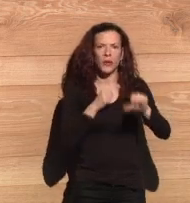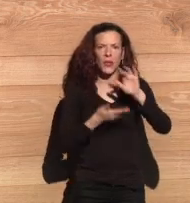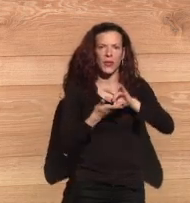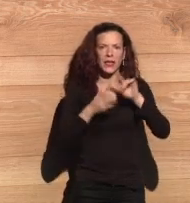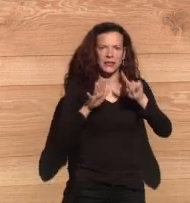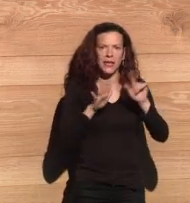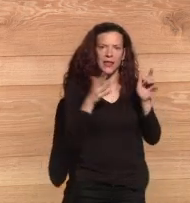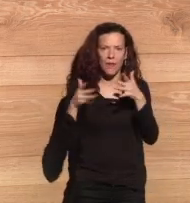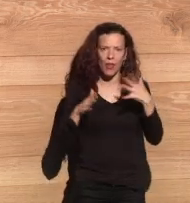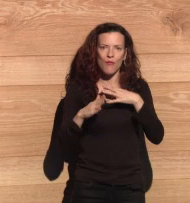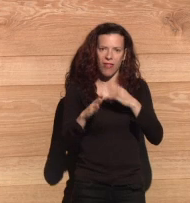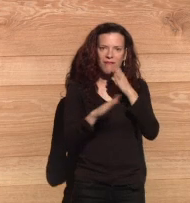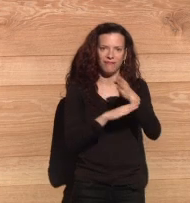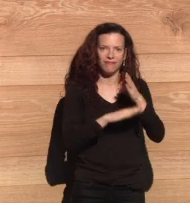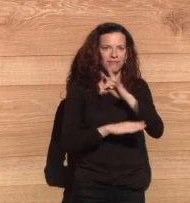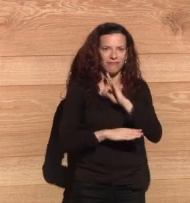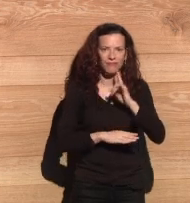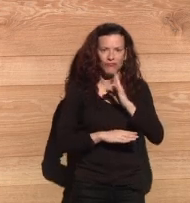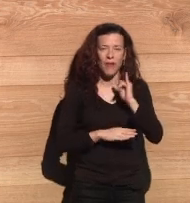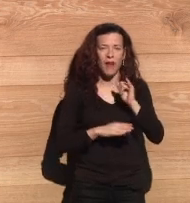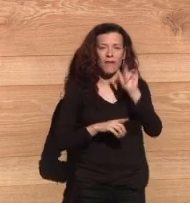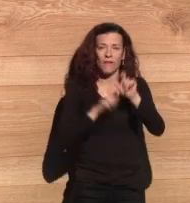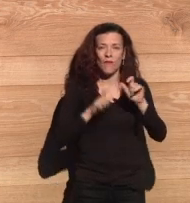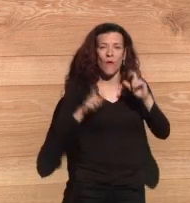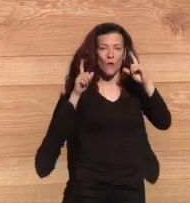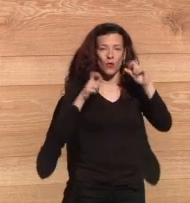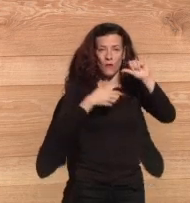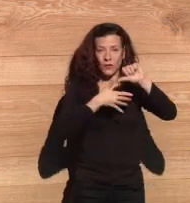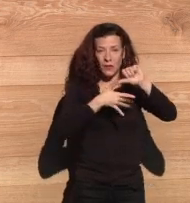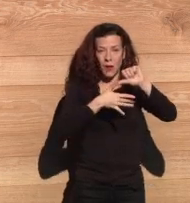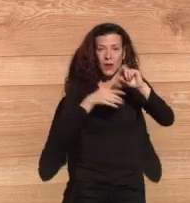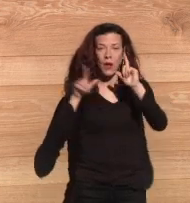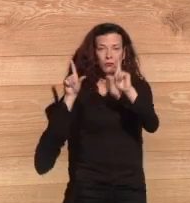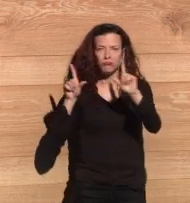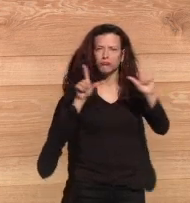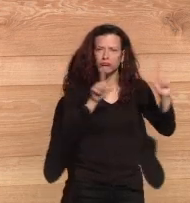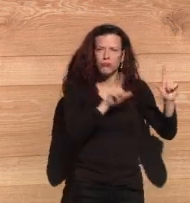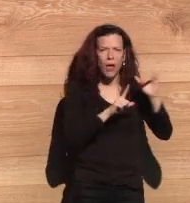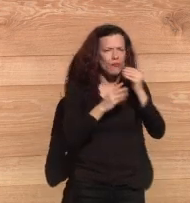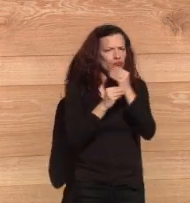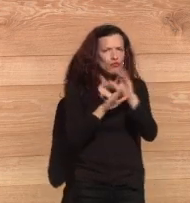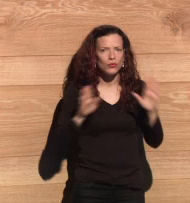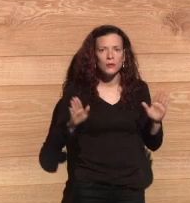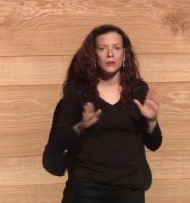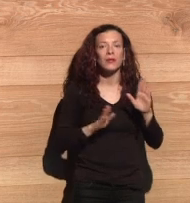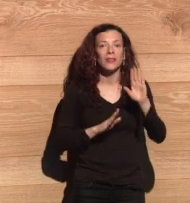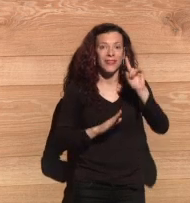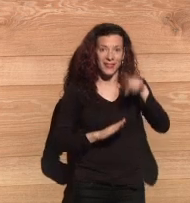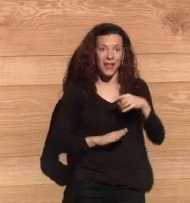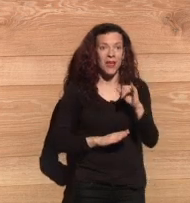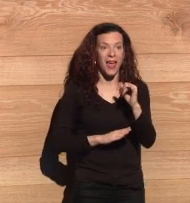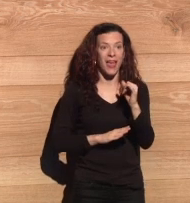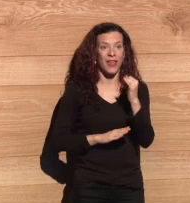y donde hay obras de algunos de los mejores fotógrafos iberoamericanos en este momento, entre ellas de ellas